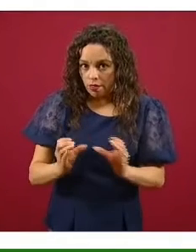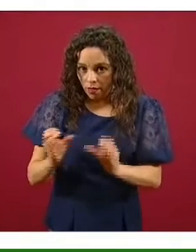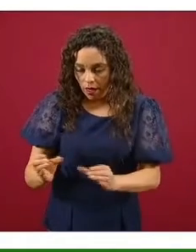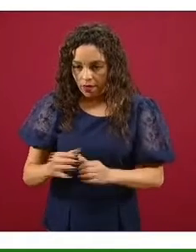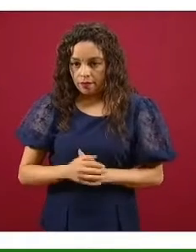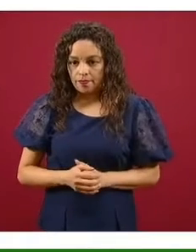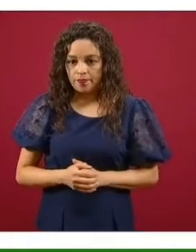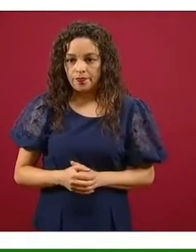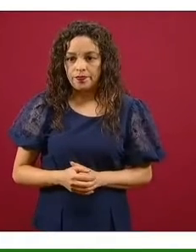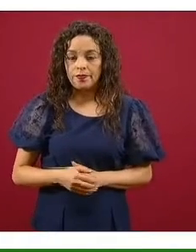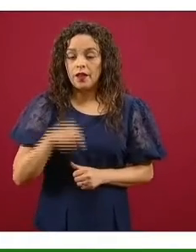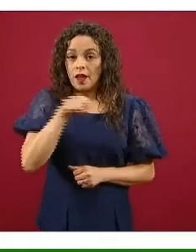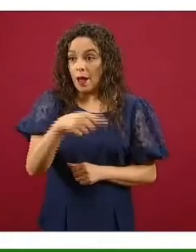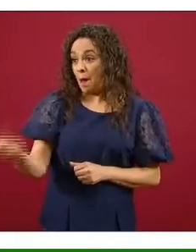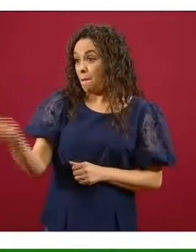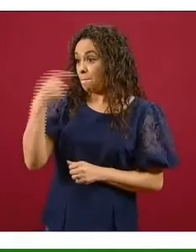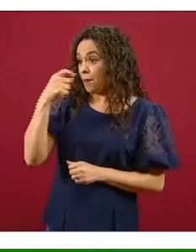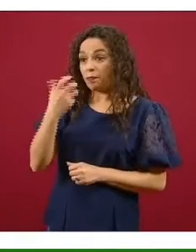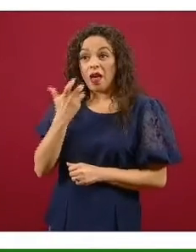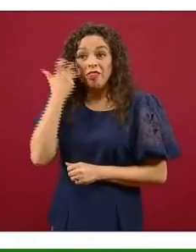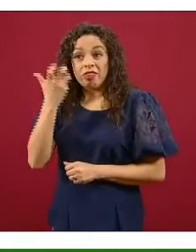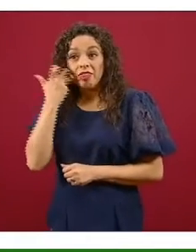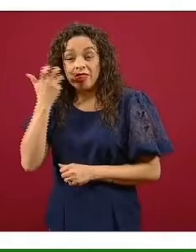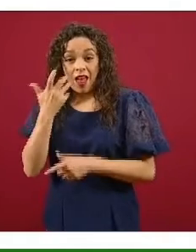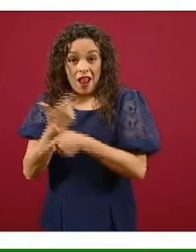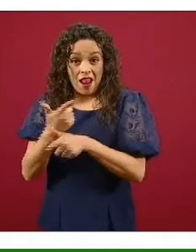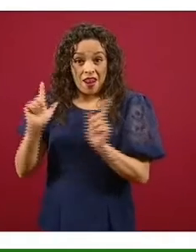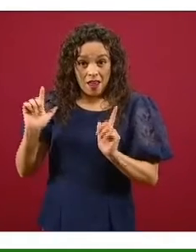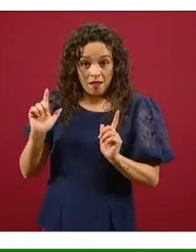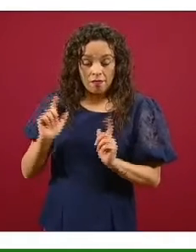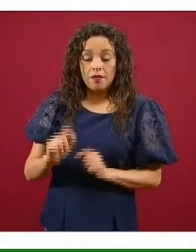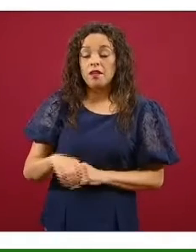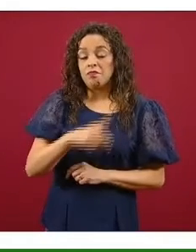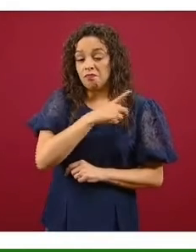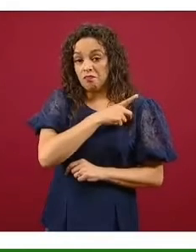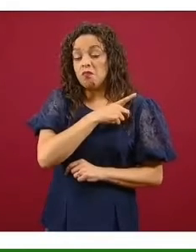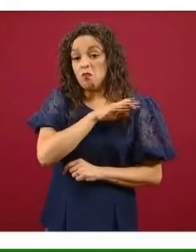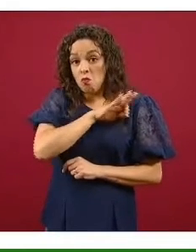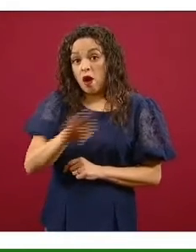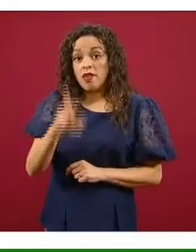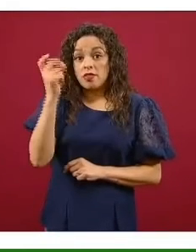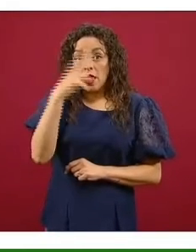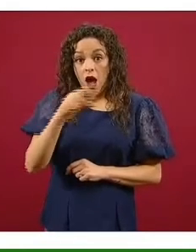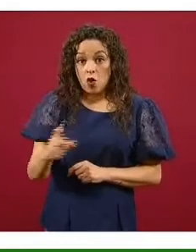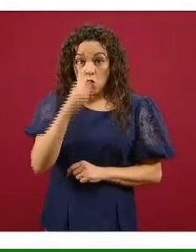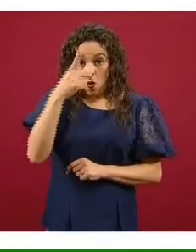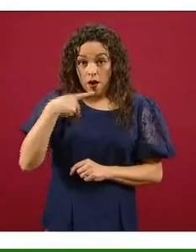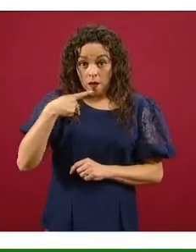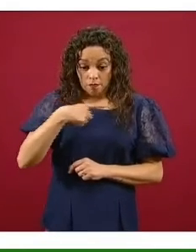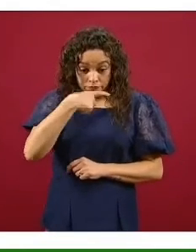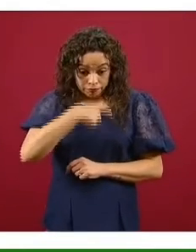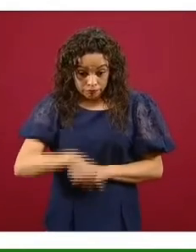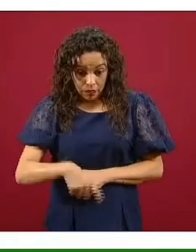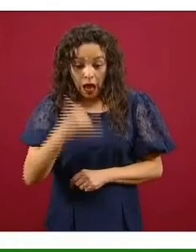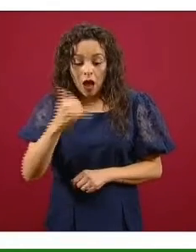dañino para la salud de la persona, también puede tener un impacto importante para la salud de la población. Y